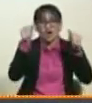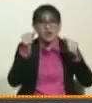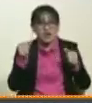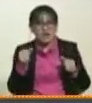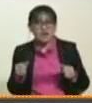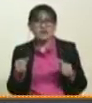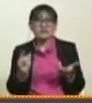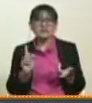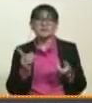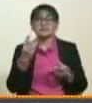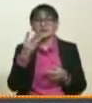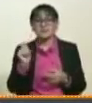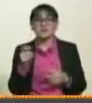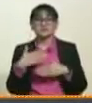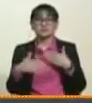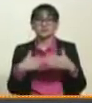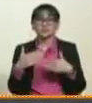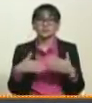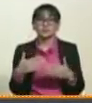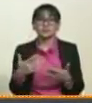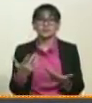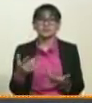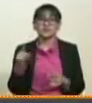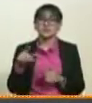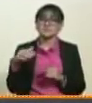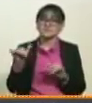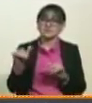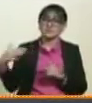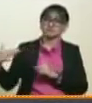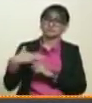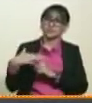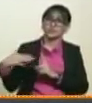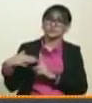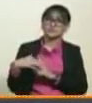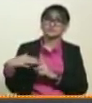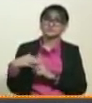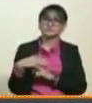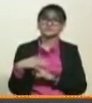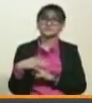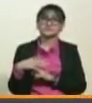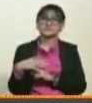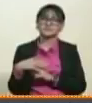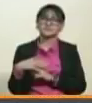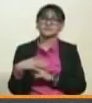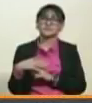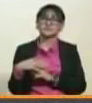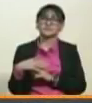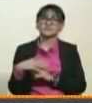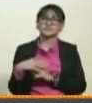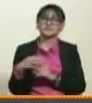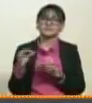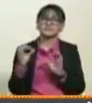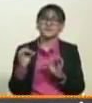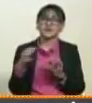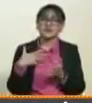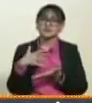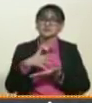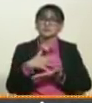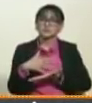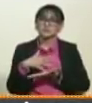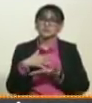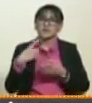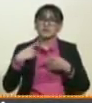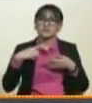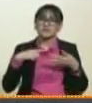entonces ha sido un plan sistemático que se ha venido llevando un ataque sistemático a las estaciones para ir debilitando en